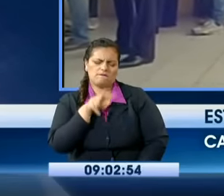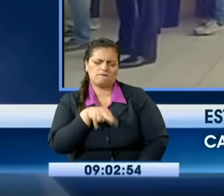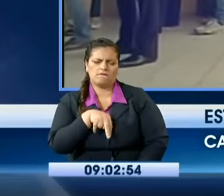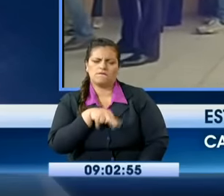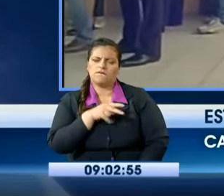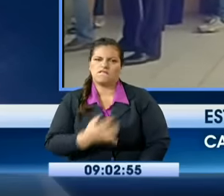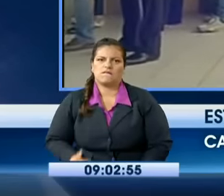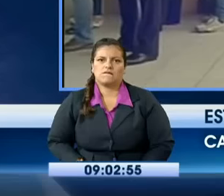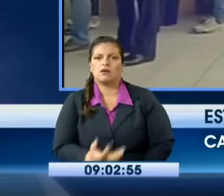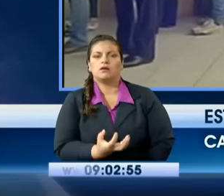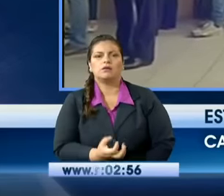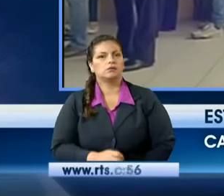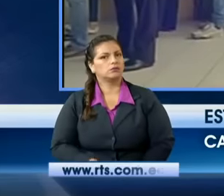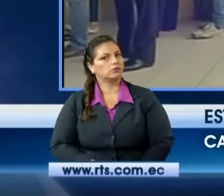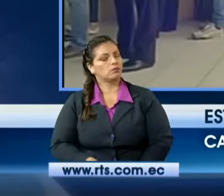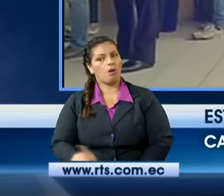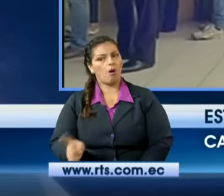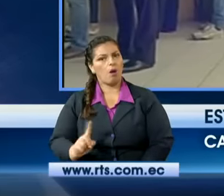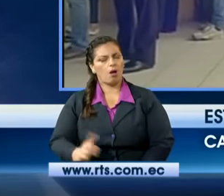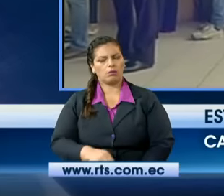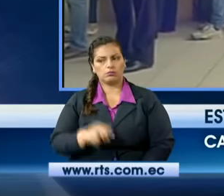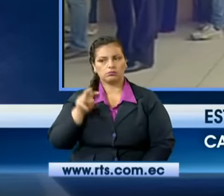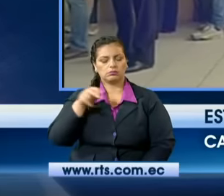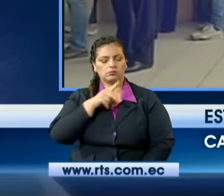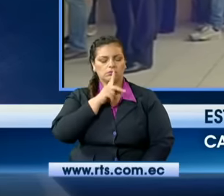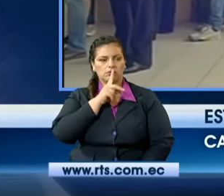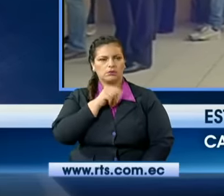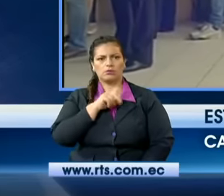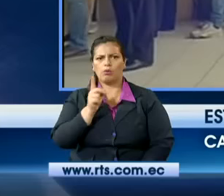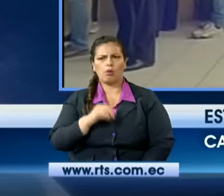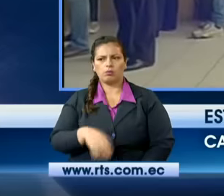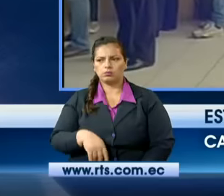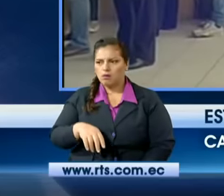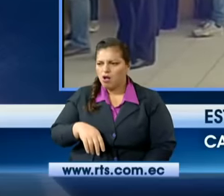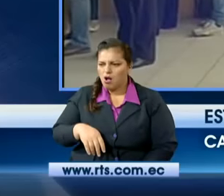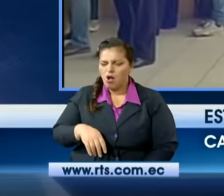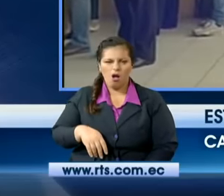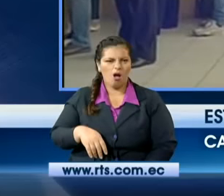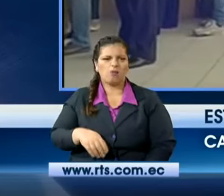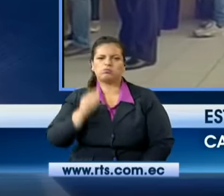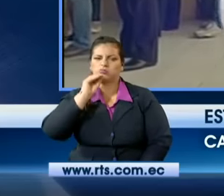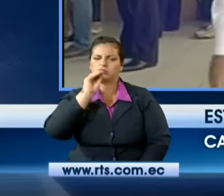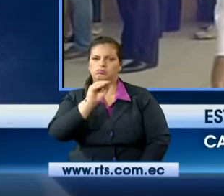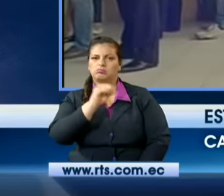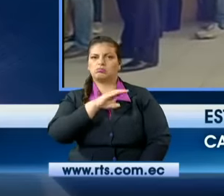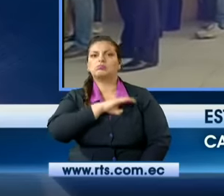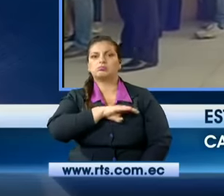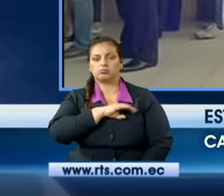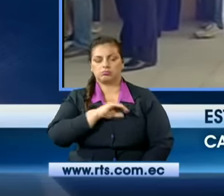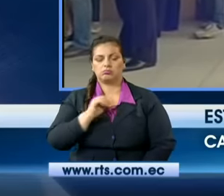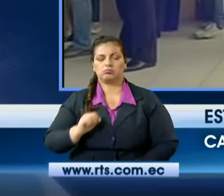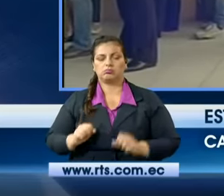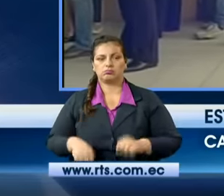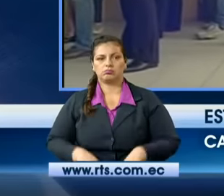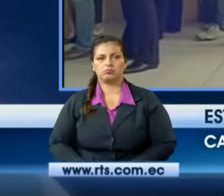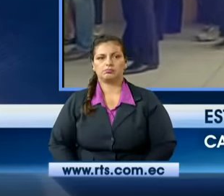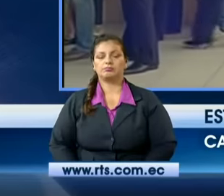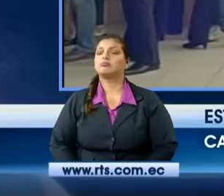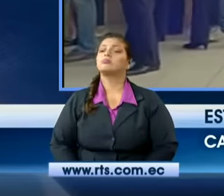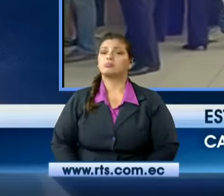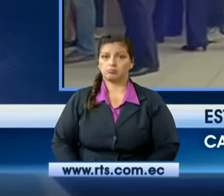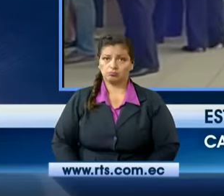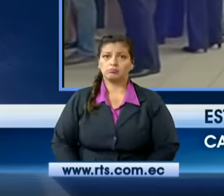permitirlo bajo ningún concepto, no solamente contra uno, sino también si uno es testigo. Exacto. Hay que denunciarlo también, Hugo. Exacto, la persona que ve tiene